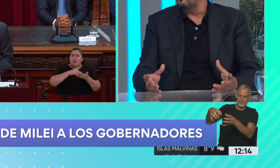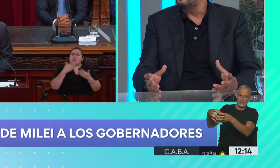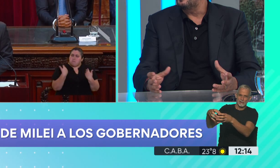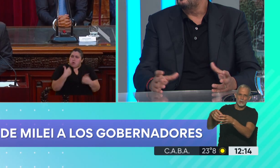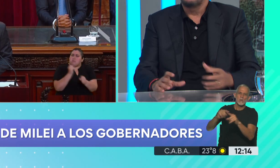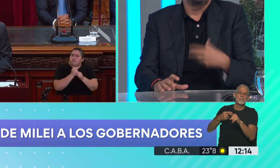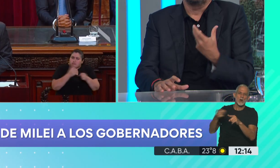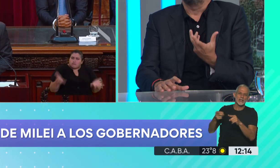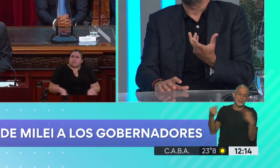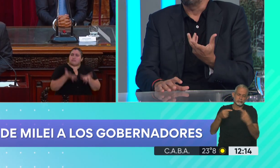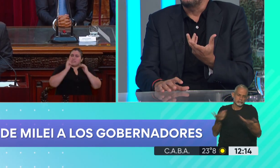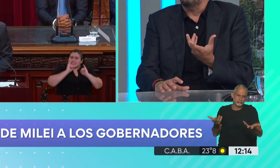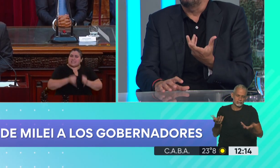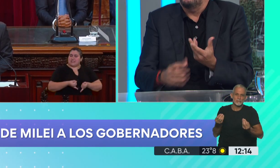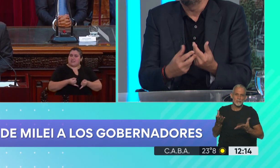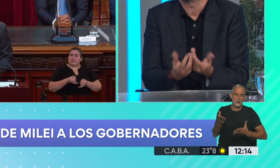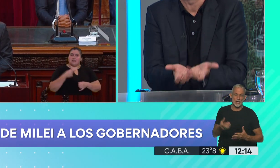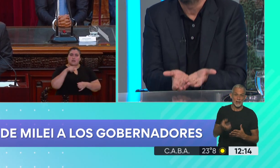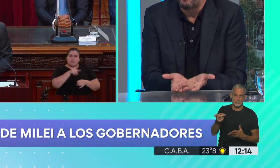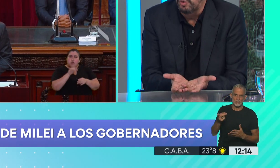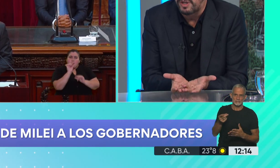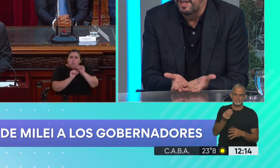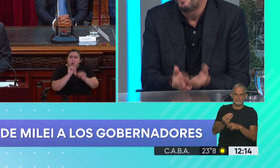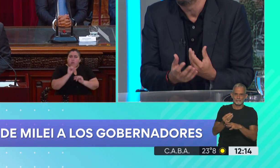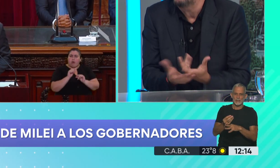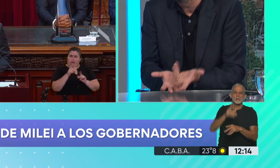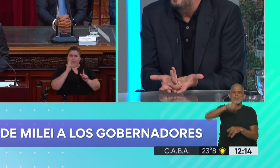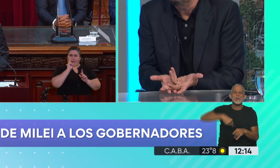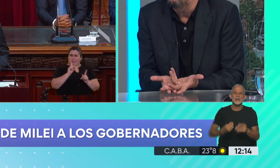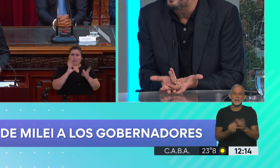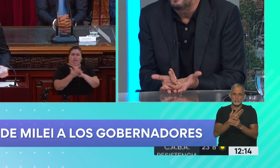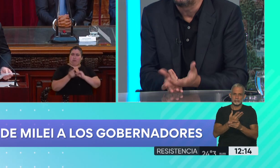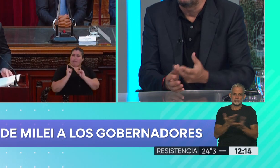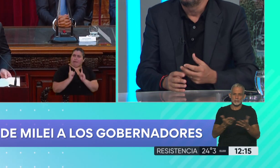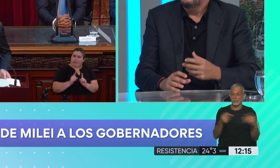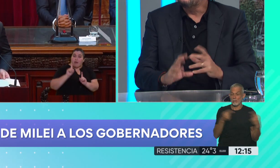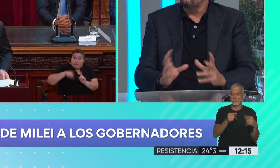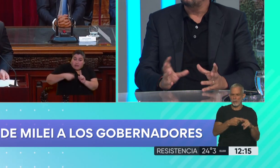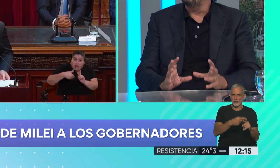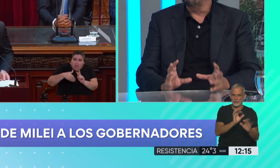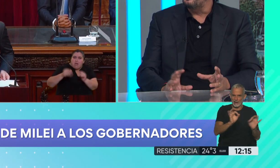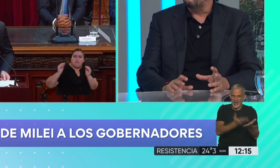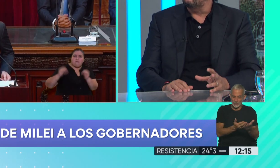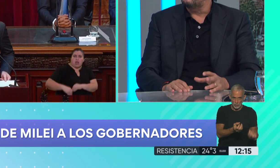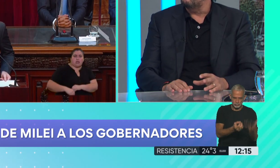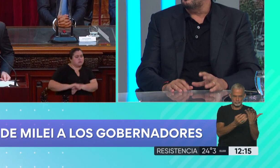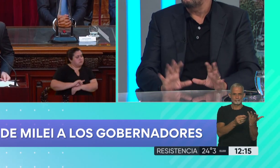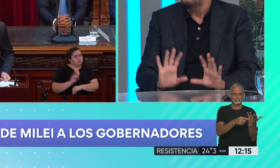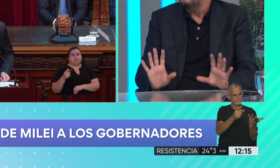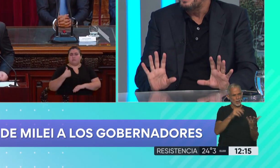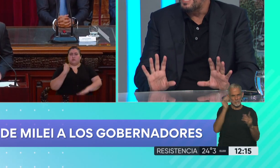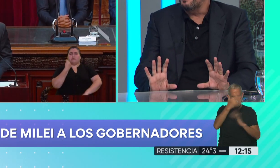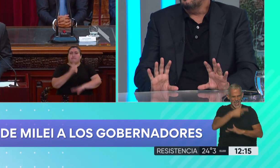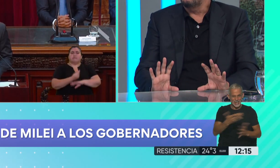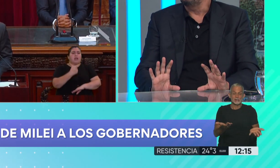de la política, que tiene que ver también con el lugar del cual él surge de la antipolítica. Entonces, es lógico verlo en este lugar. Yo ahí